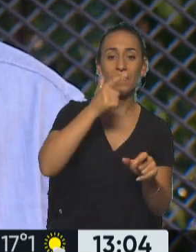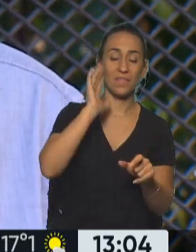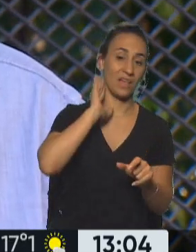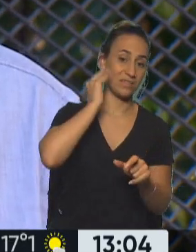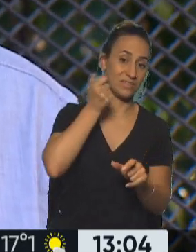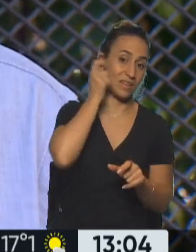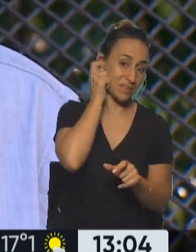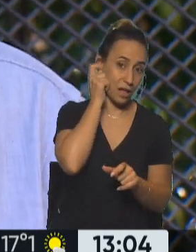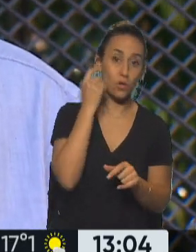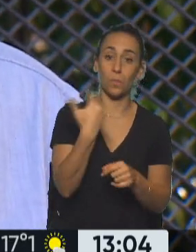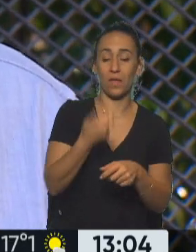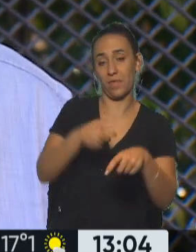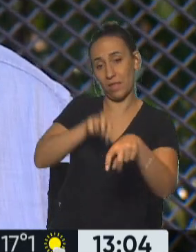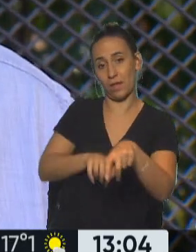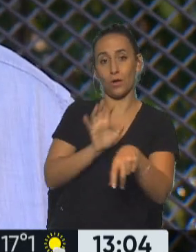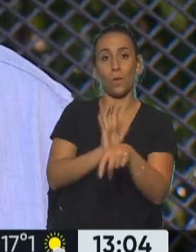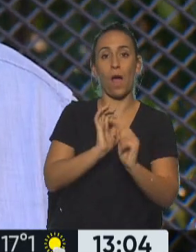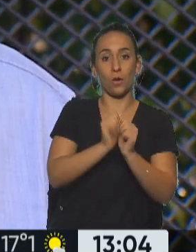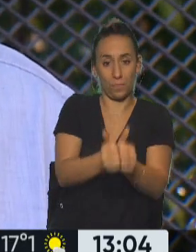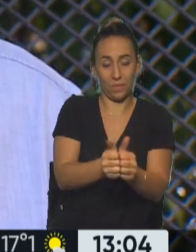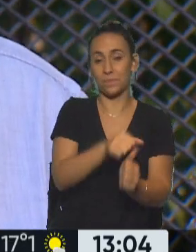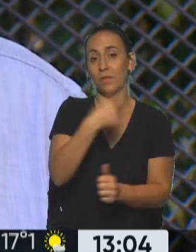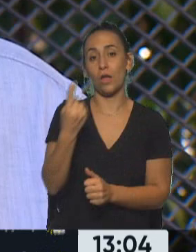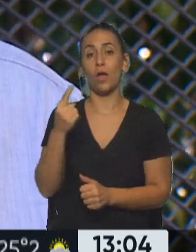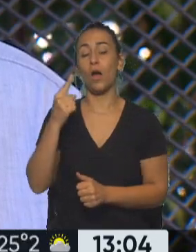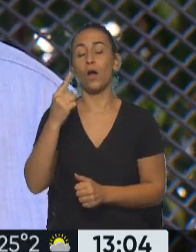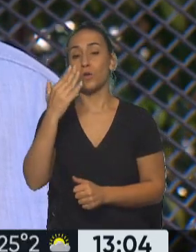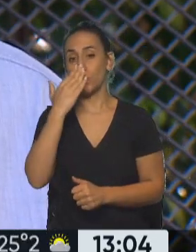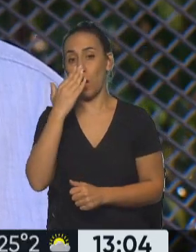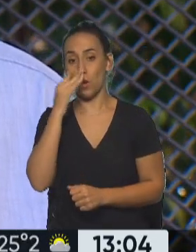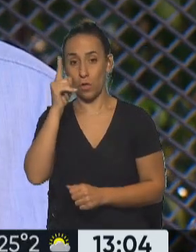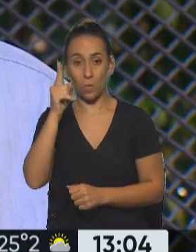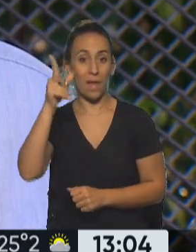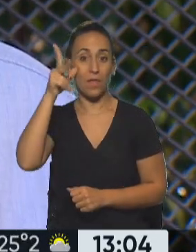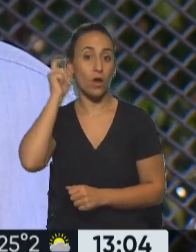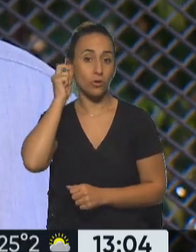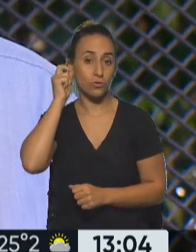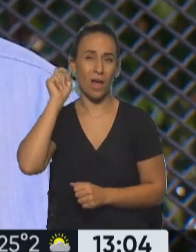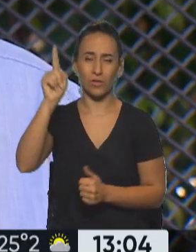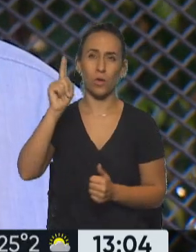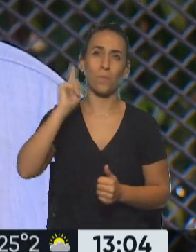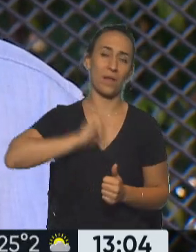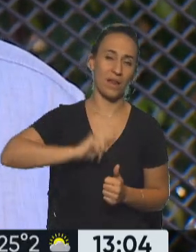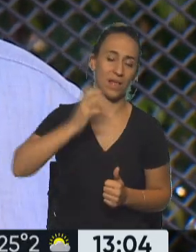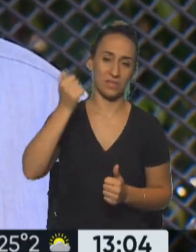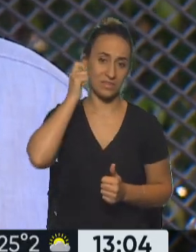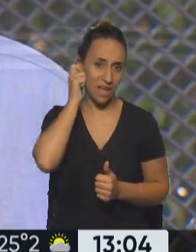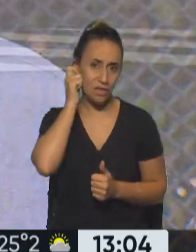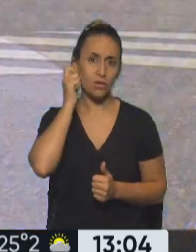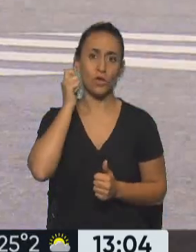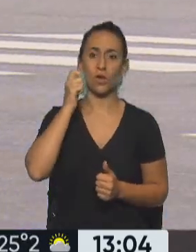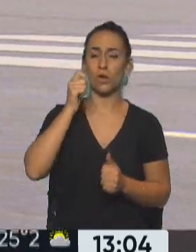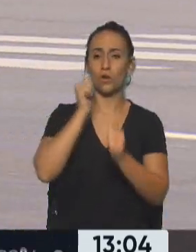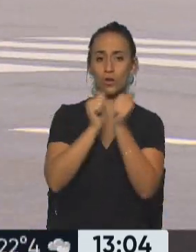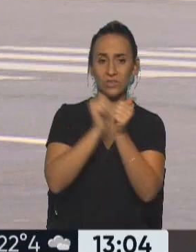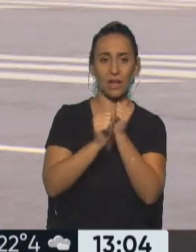circular como acompañantes en moto. Por ejemplo, la ciudad de Córdoba son 8 años, Paraná 6 años, Rosario 10 años, entonces ahí